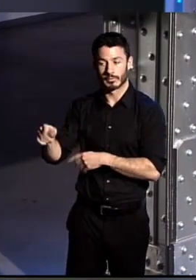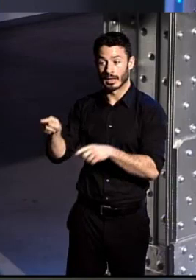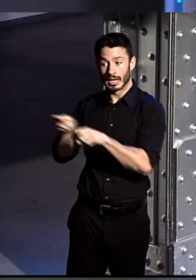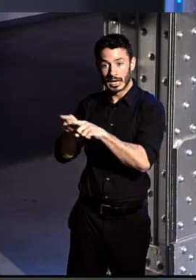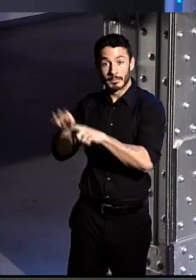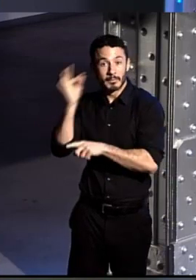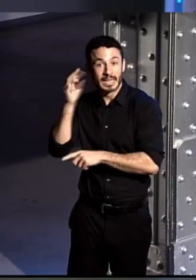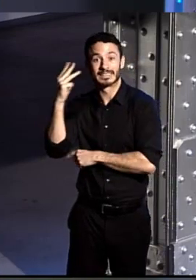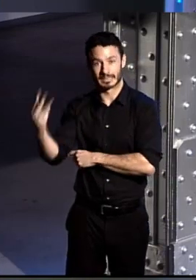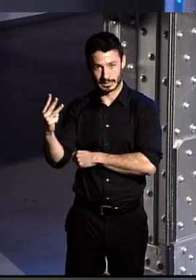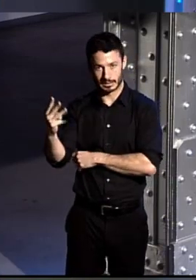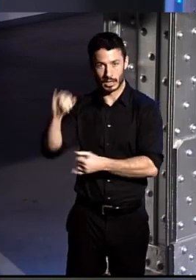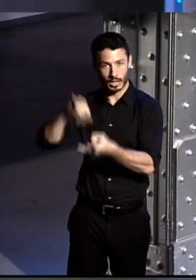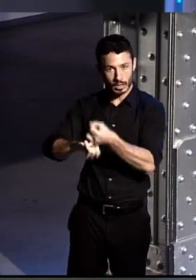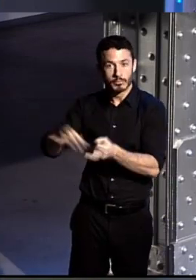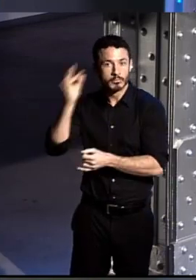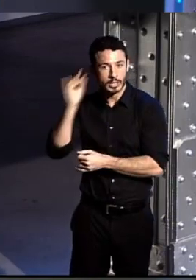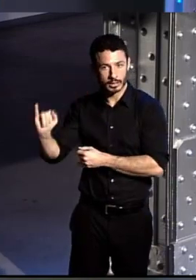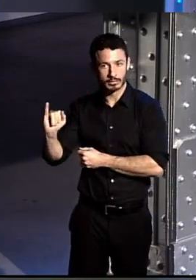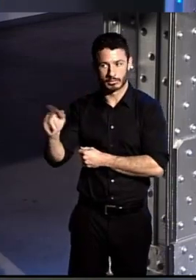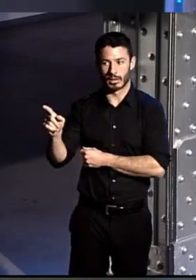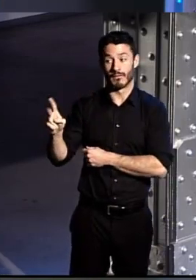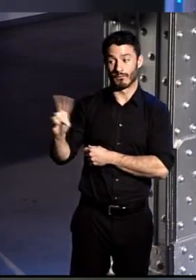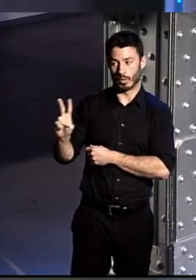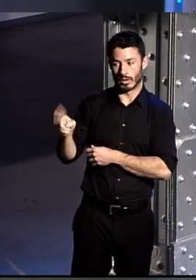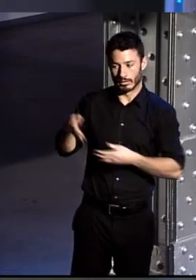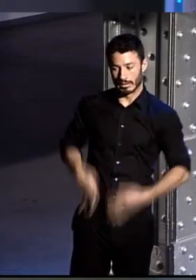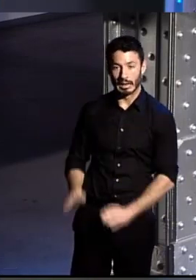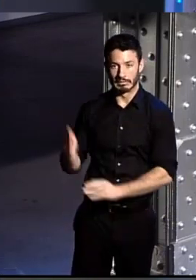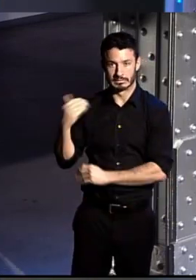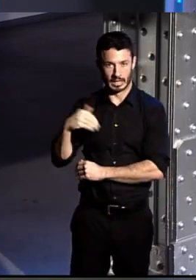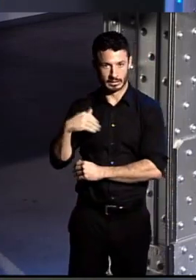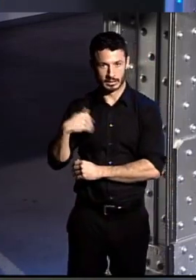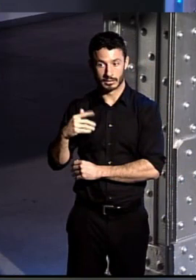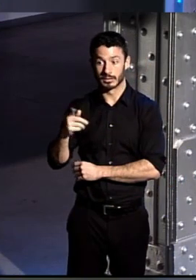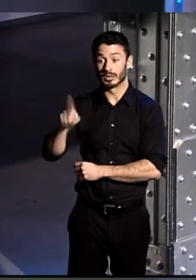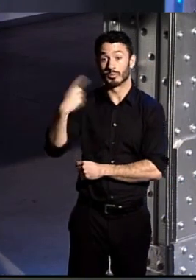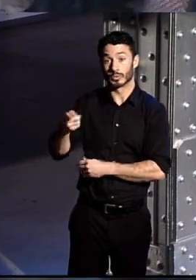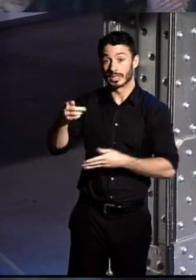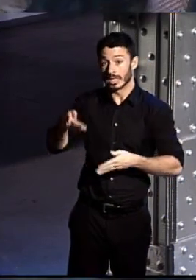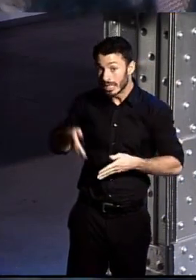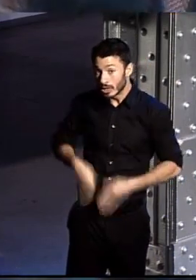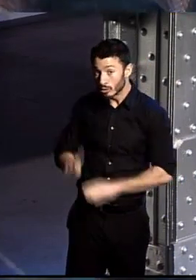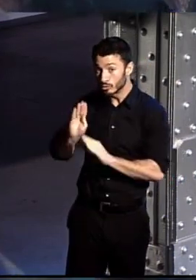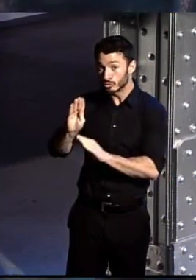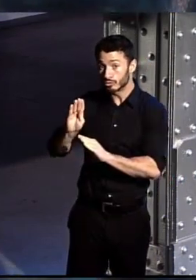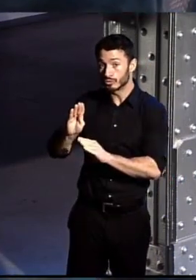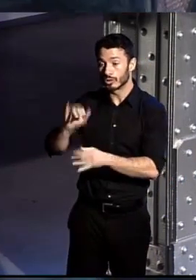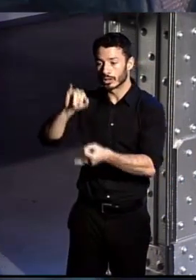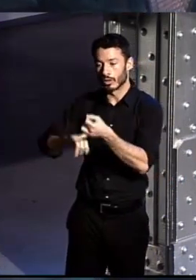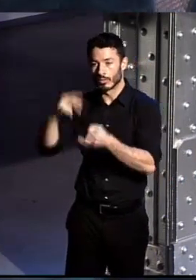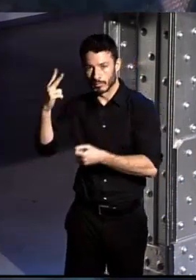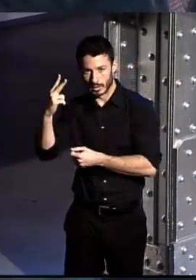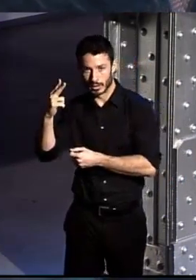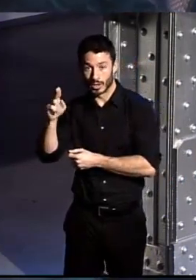esposa, que era viuda y había llegado al matrimonio con 2 hijas. Su hijo se había casado 2 veces, él convivió con las 2